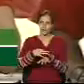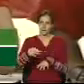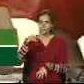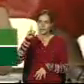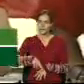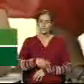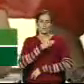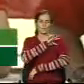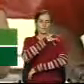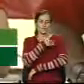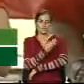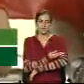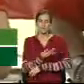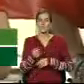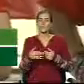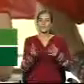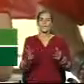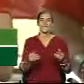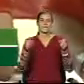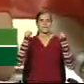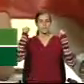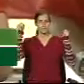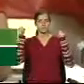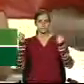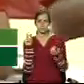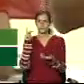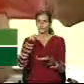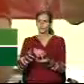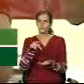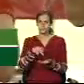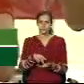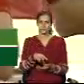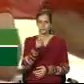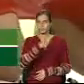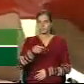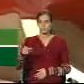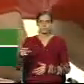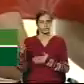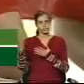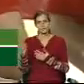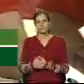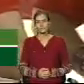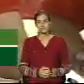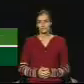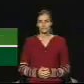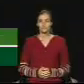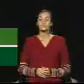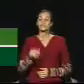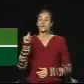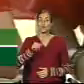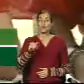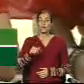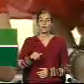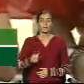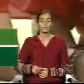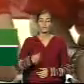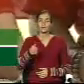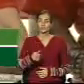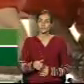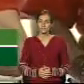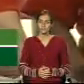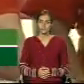el poder popular, que viva la participación protagónica. Hoy más que